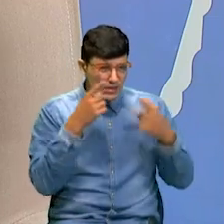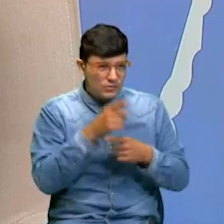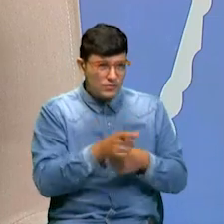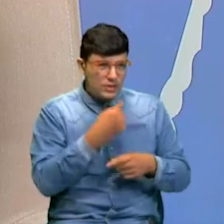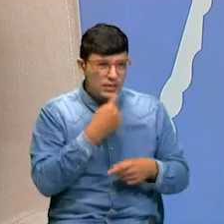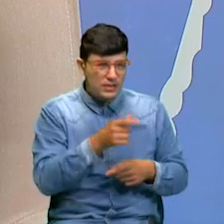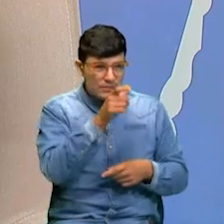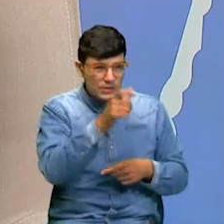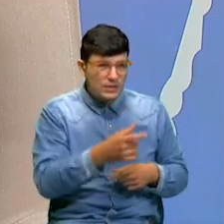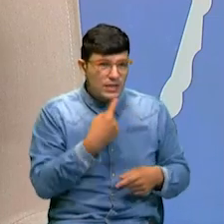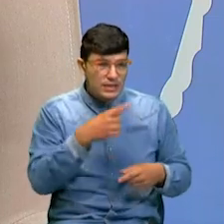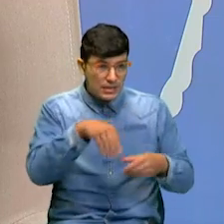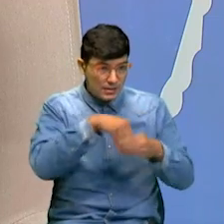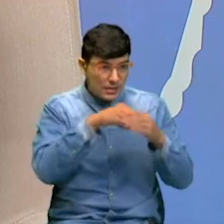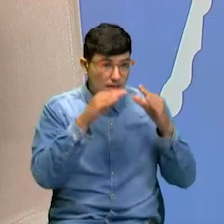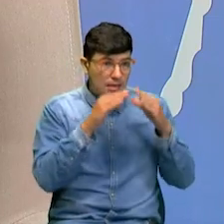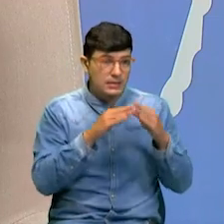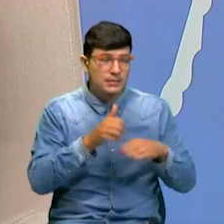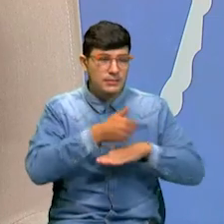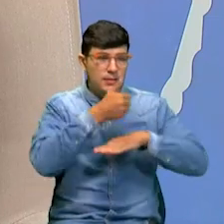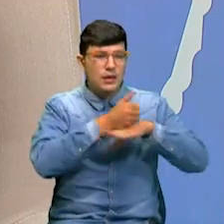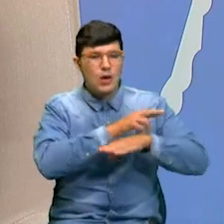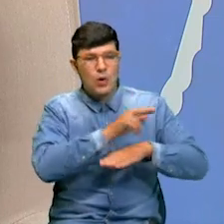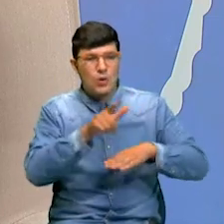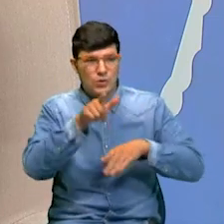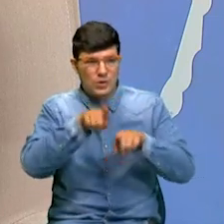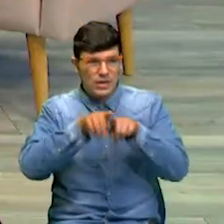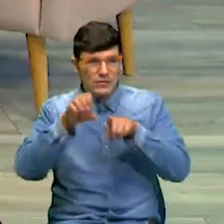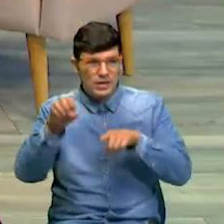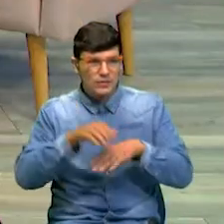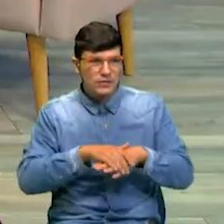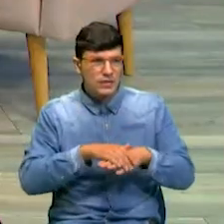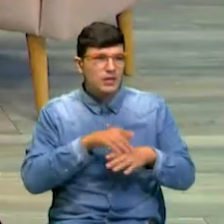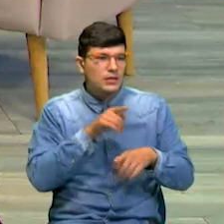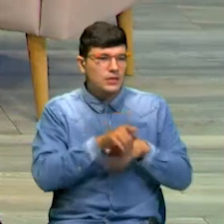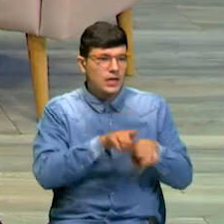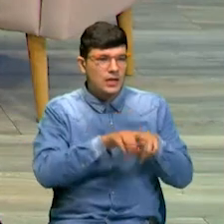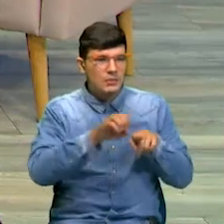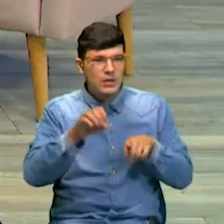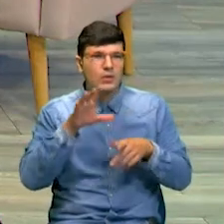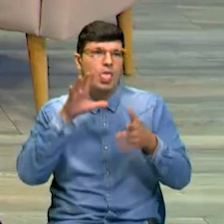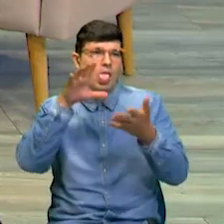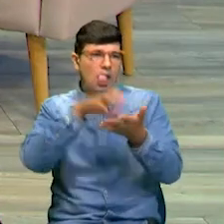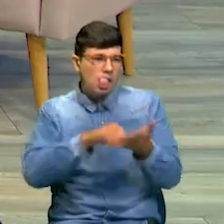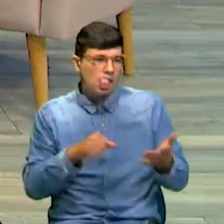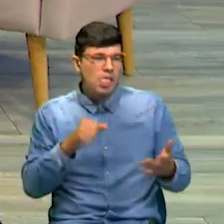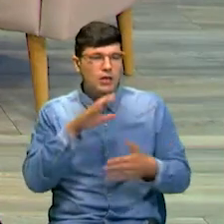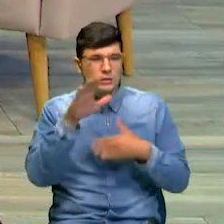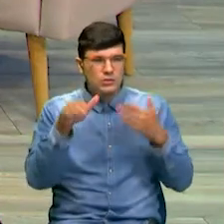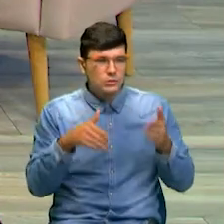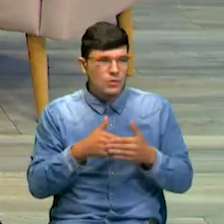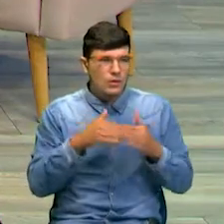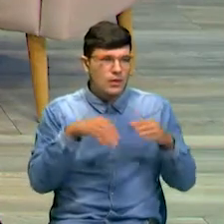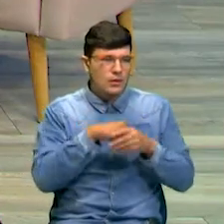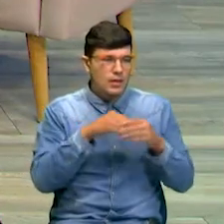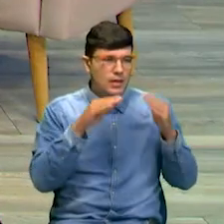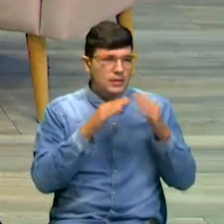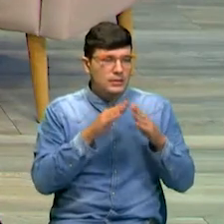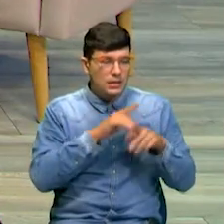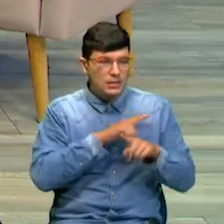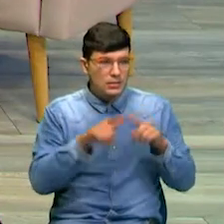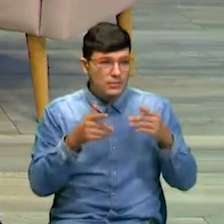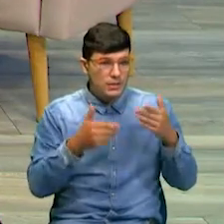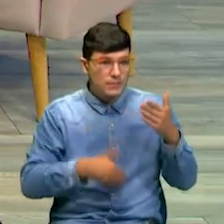señora, es que el inmueble está en cabeza del otro hermano. Claro, o sea, se quedó con todo, sí, el inmueble. Entonces tendrían que iniciar un proceso